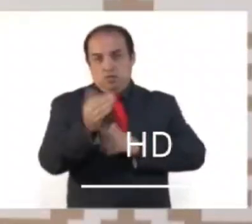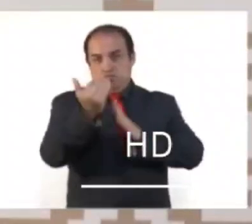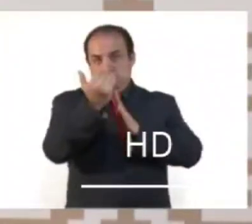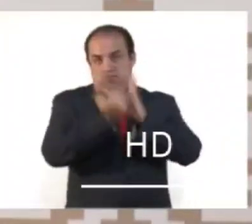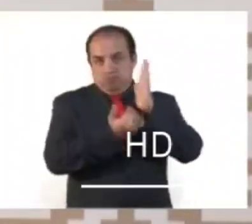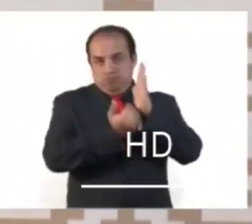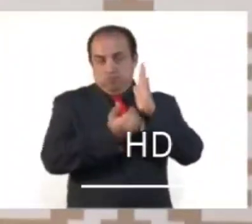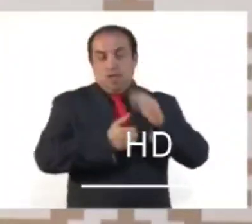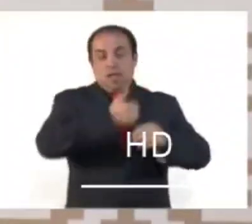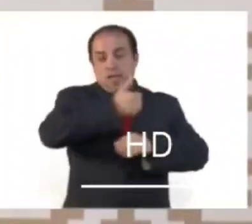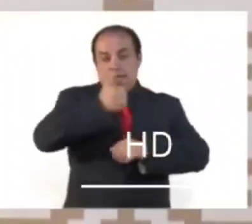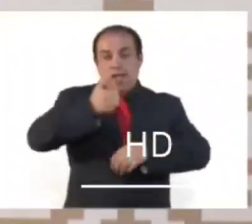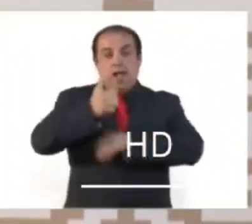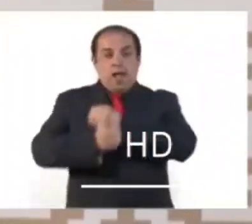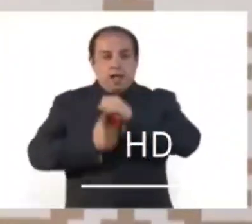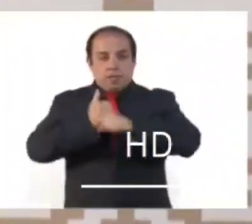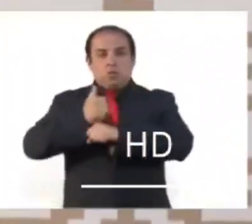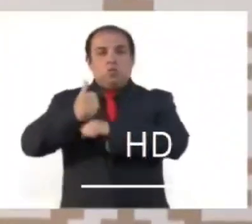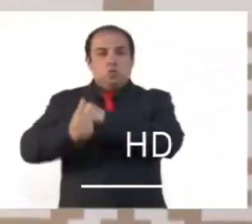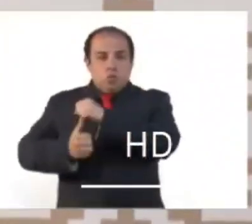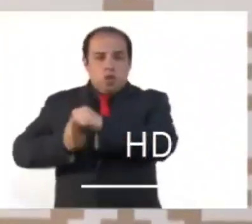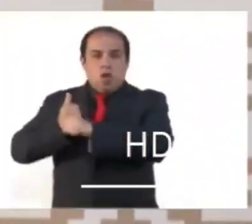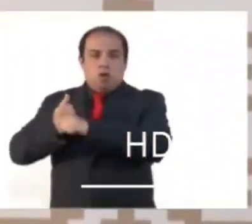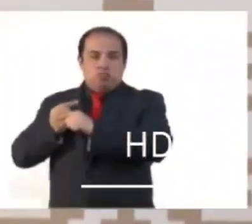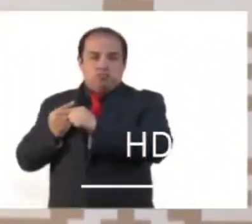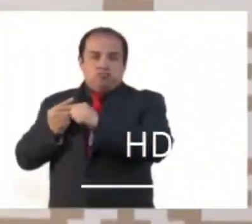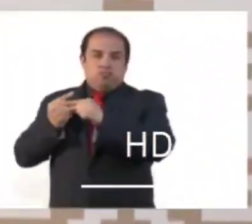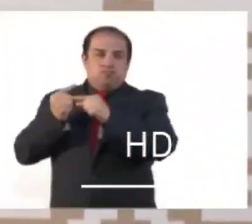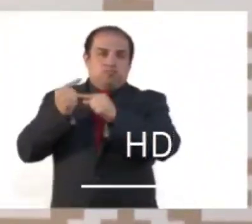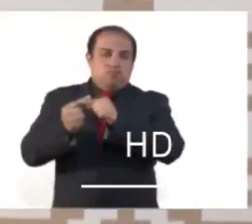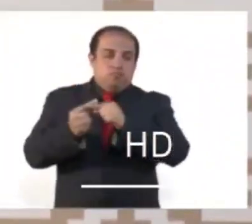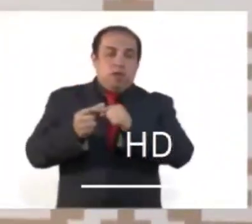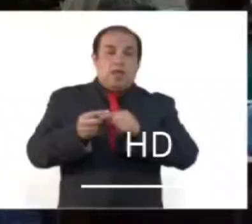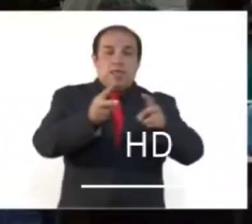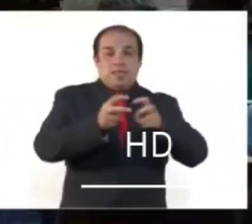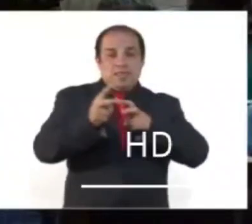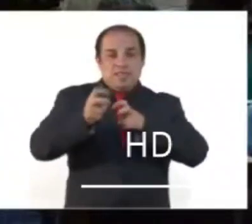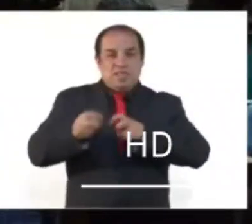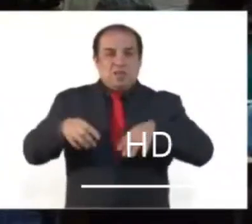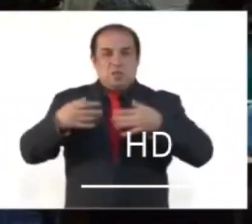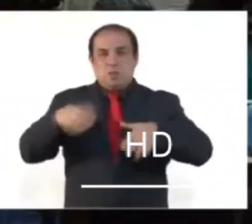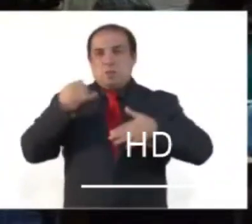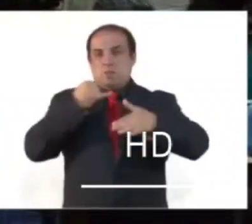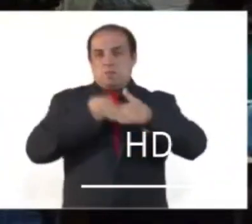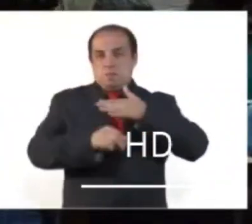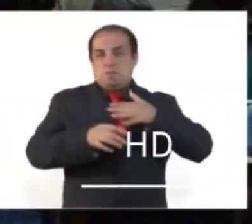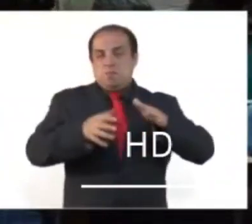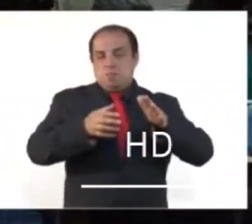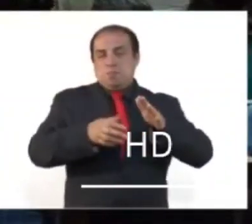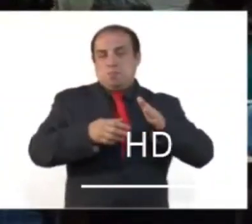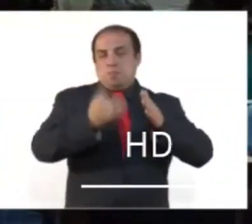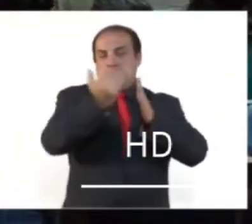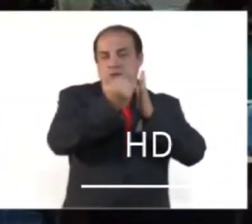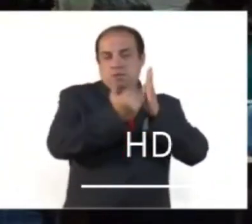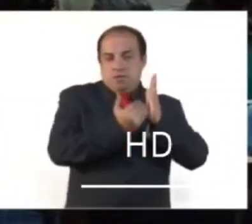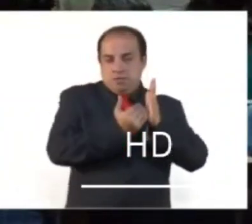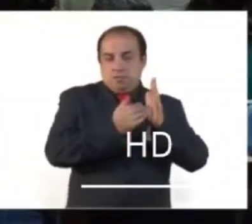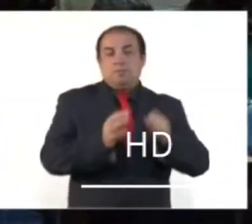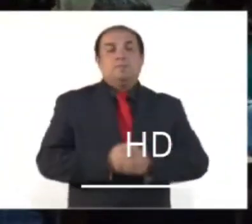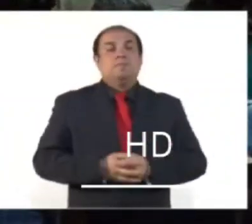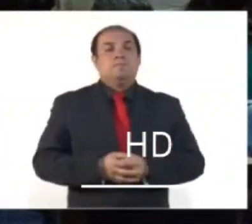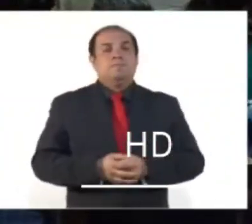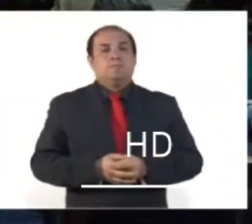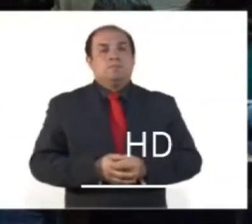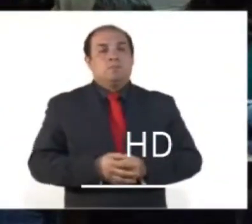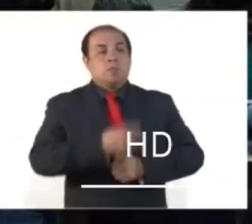56%. Cada año han disminuido los delitos de alto impacto. Y evidentemente esto nos ayuda